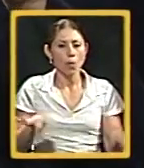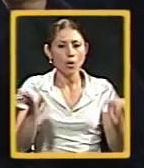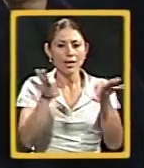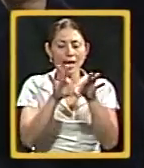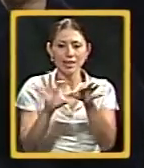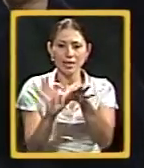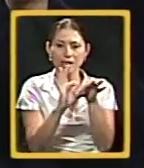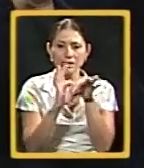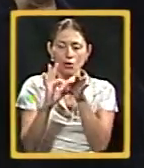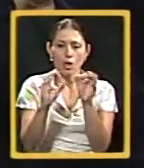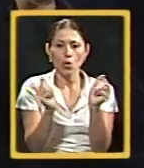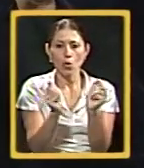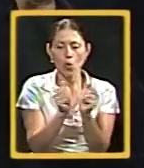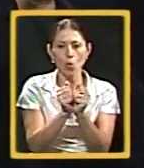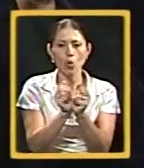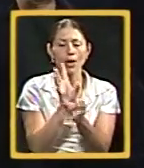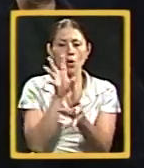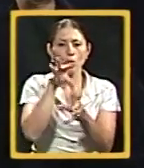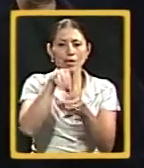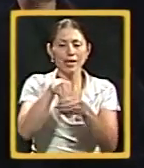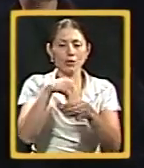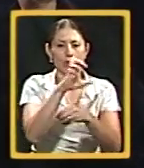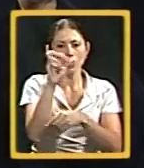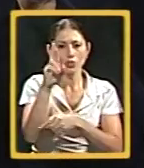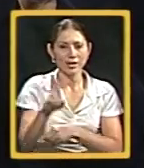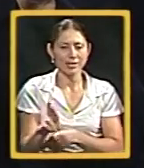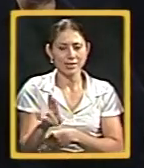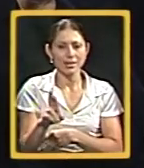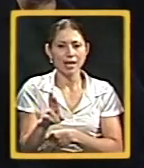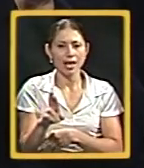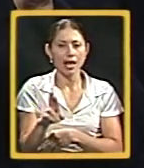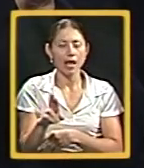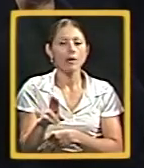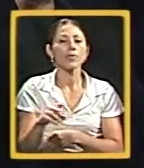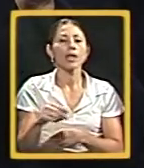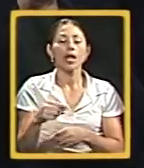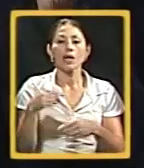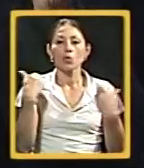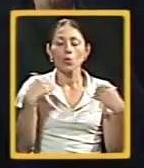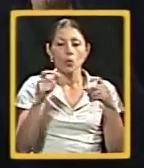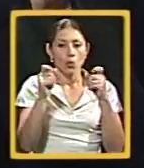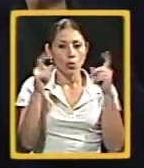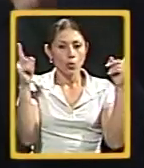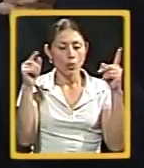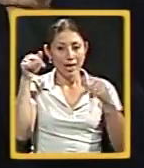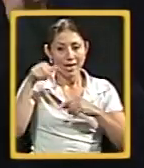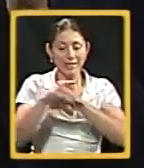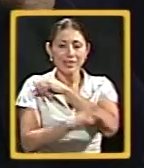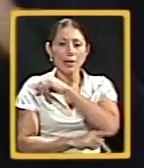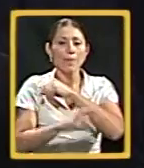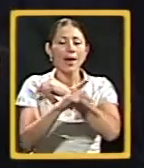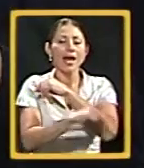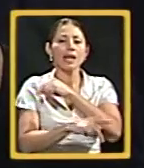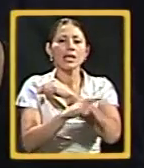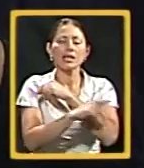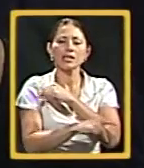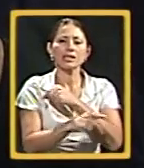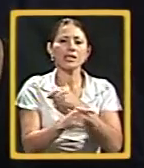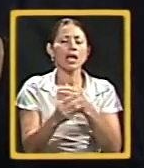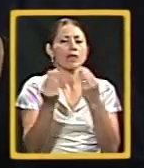este país, y eso es sorprendente, o por lo menos a uno a rato le sorprende, este país fue un gran